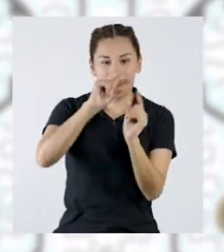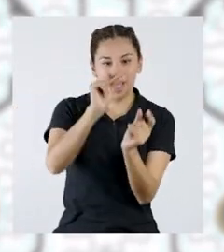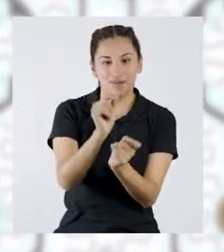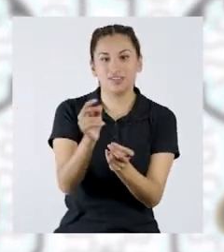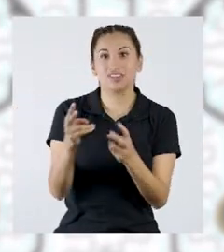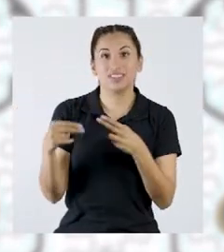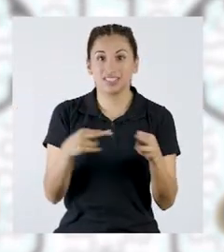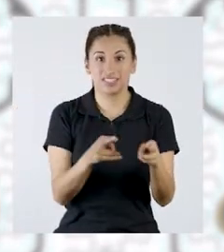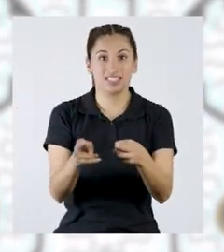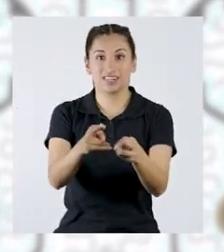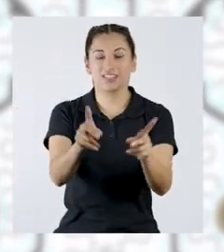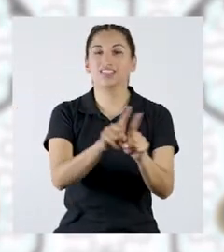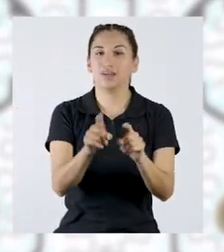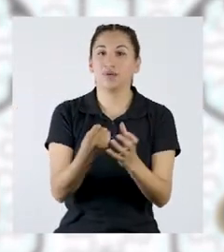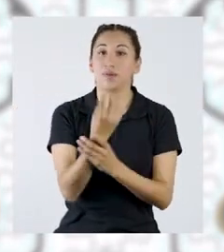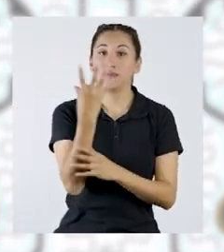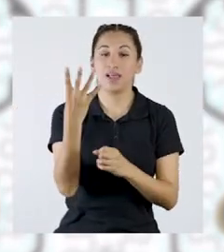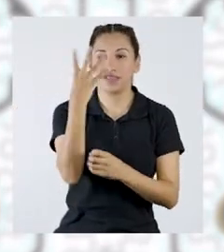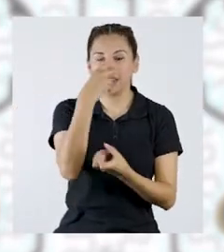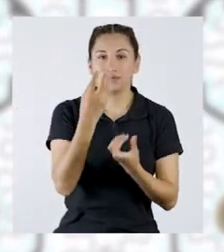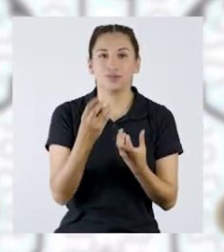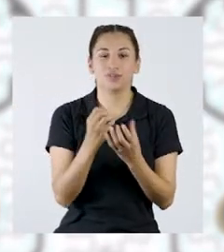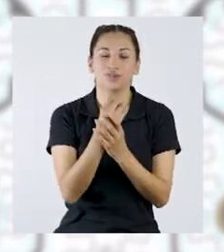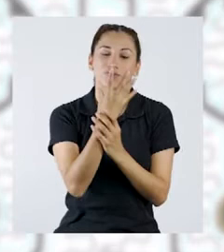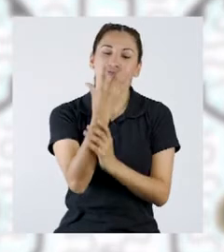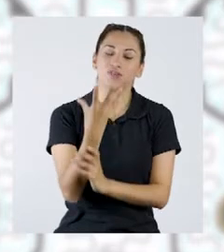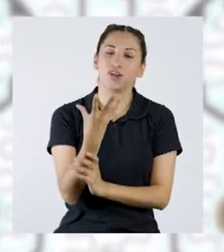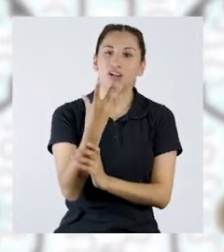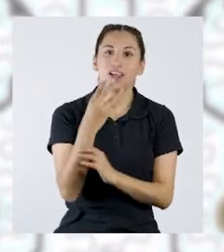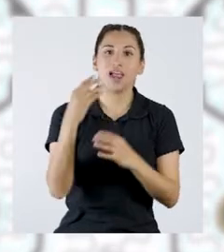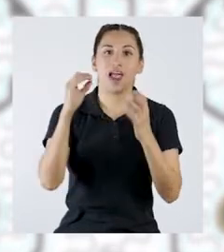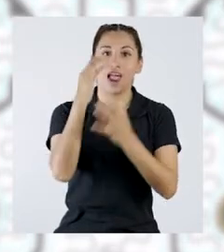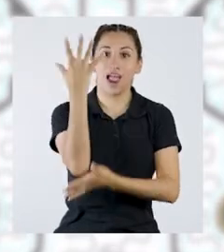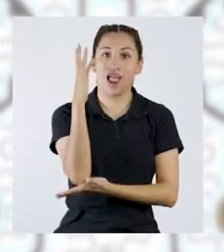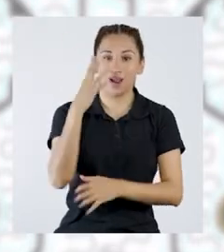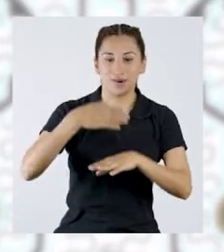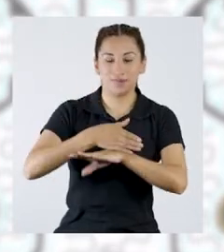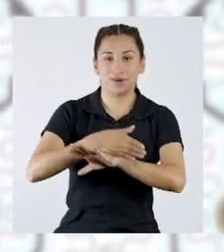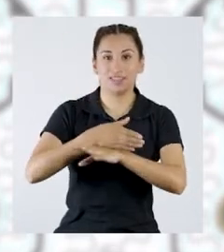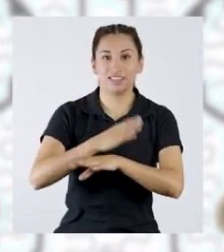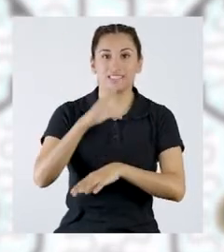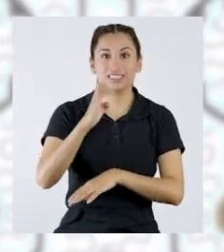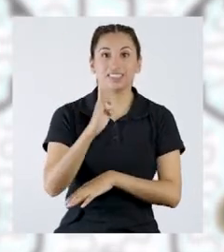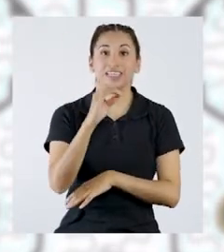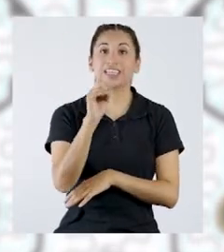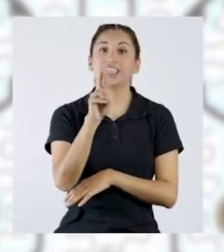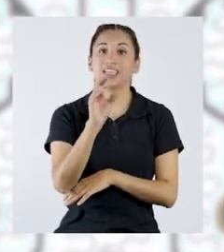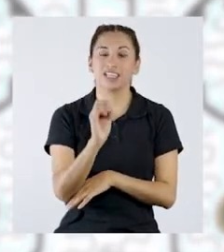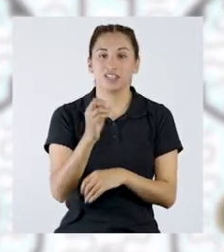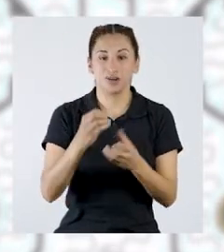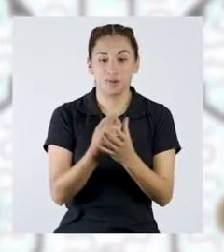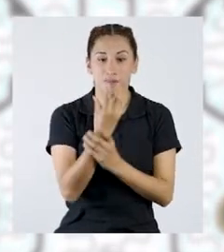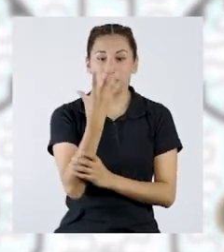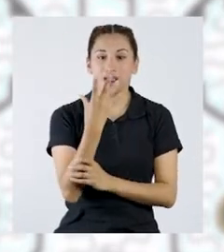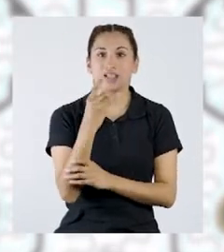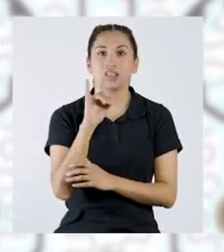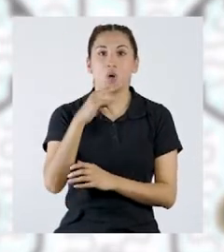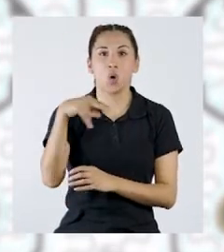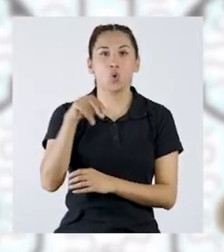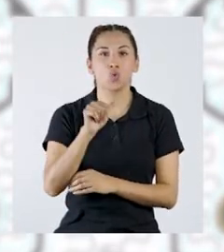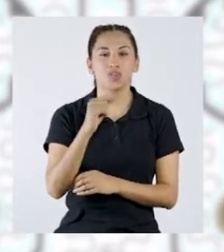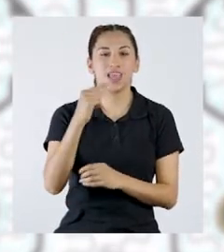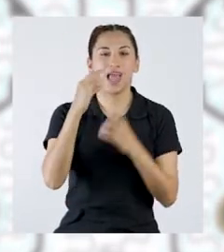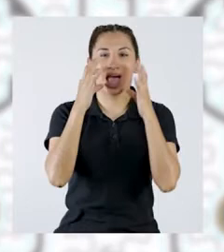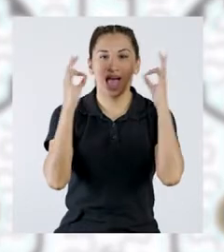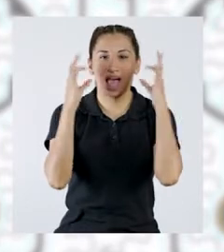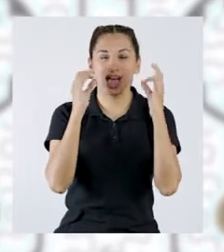río. También hay muchas plantas hermosas como orquídeas, árboles madereros como el cedro, plantas medicinales como la uña